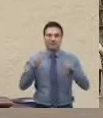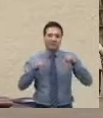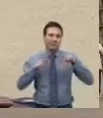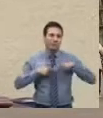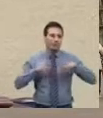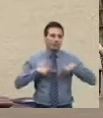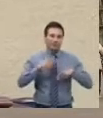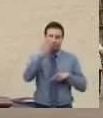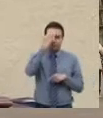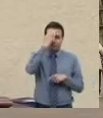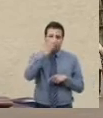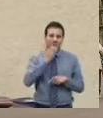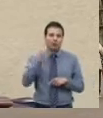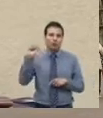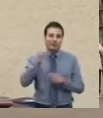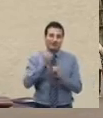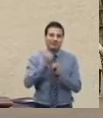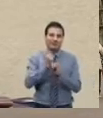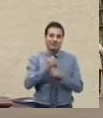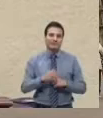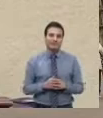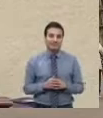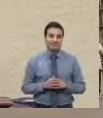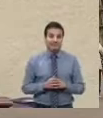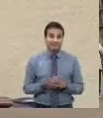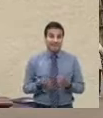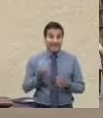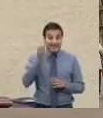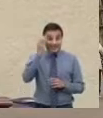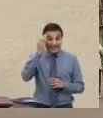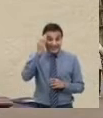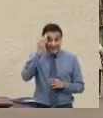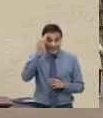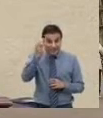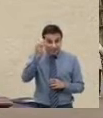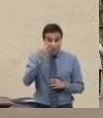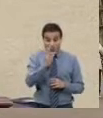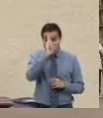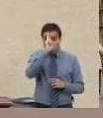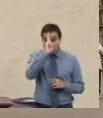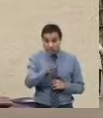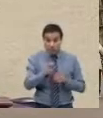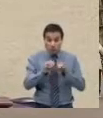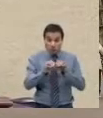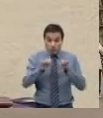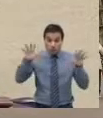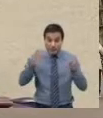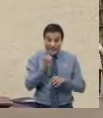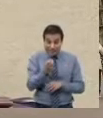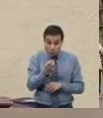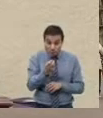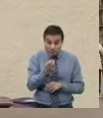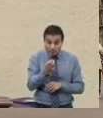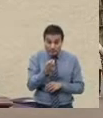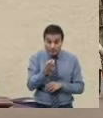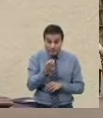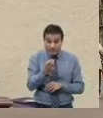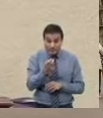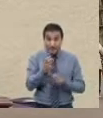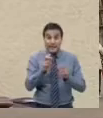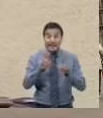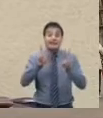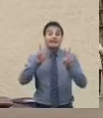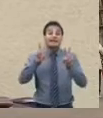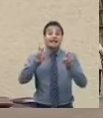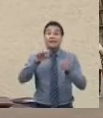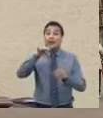de sus redes sociales, justo en la veda, es decir, en el periodo de reflexión, en el periodo en el que la propaganda electoral por disposición